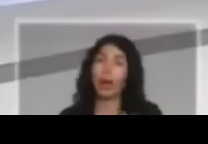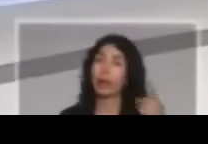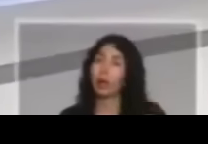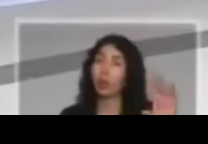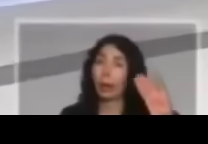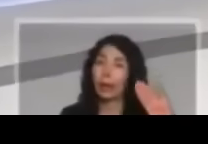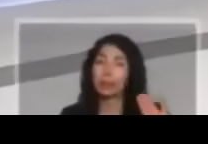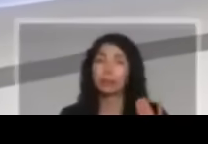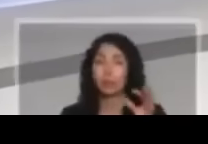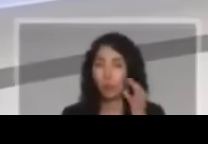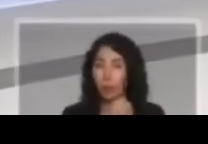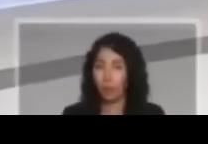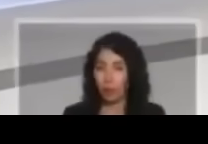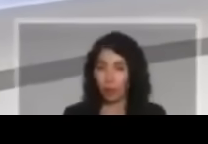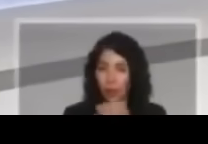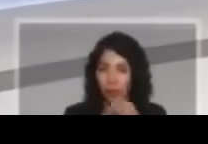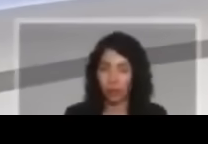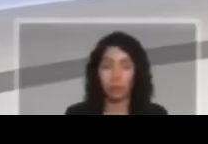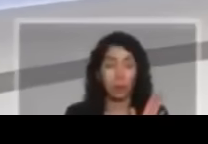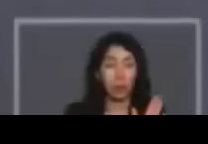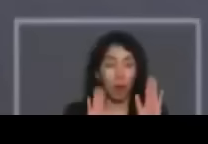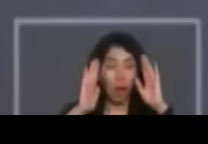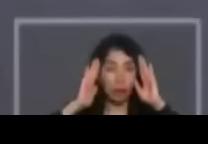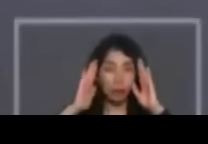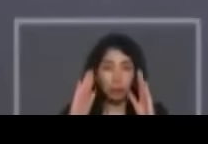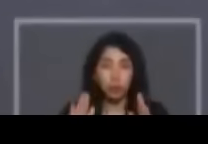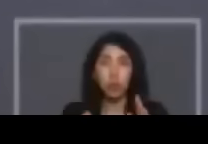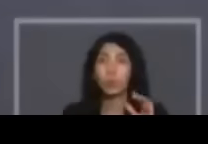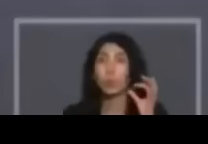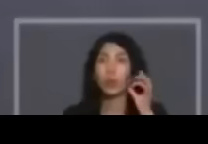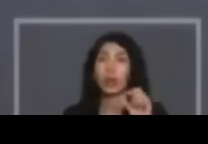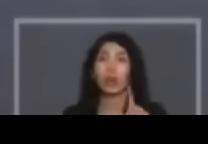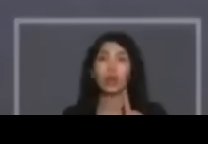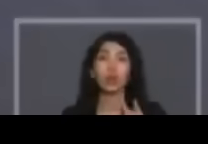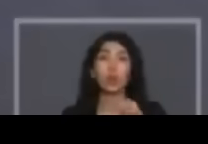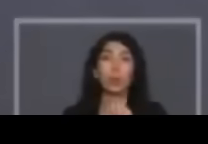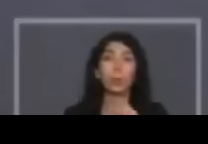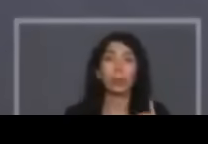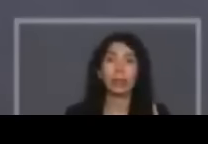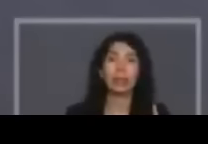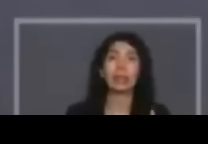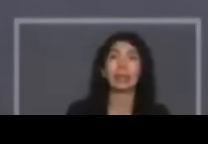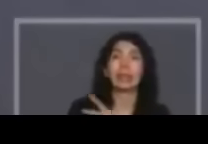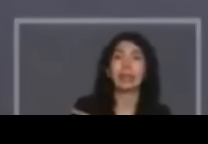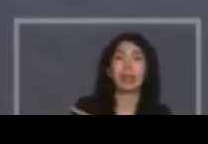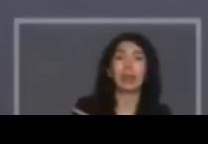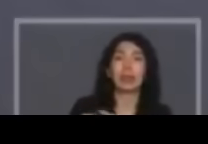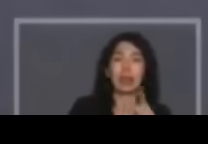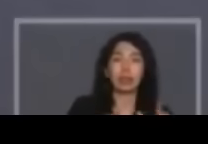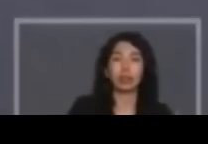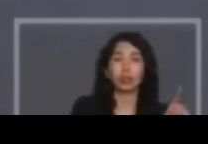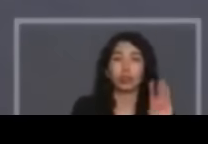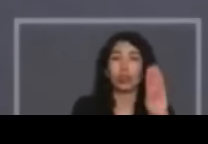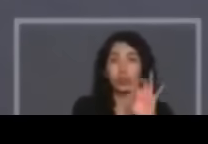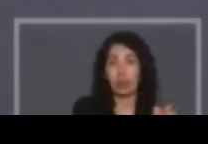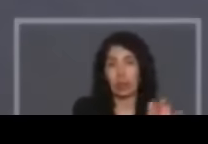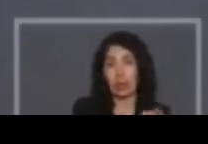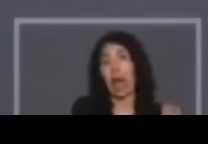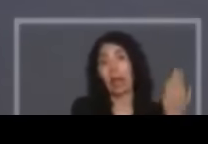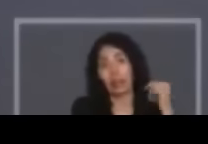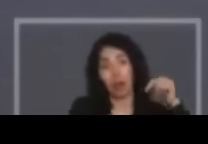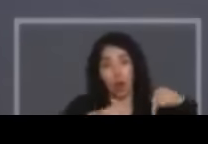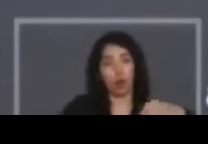queremos centrar eh nuestra atención en Lupi Aguirre quien es la jefa de división jurídica de la subsecretaría era era porque hoy